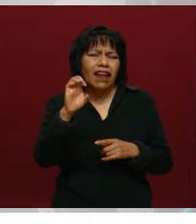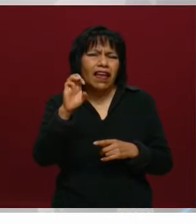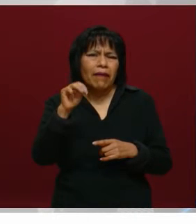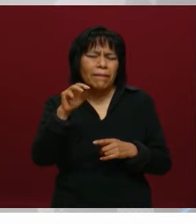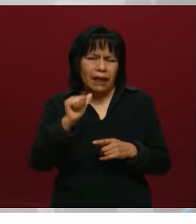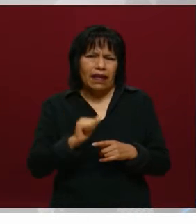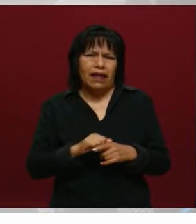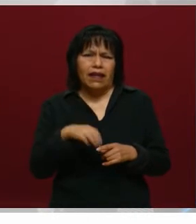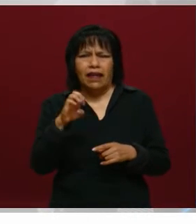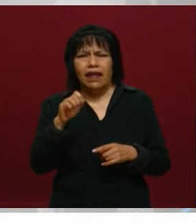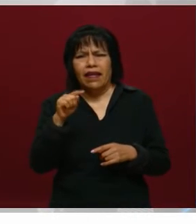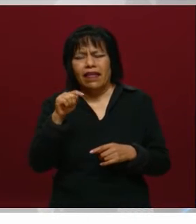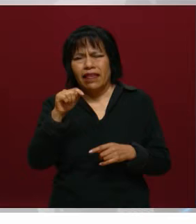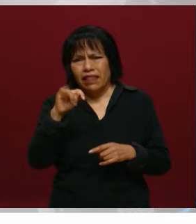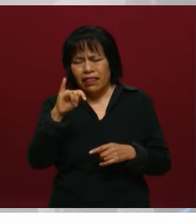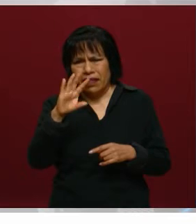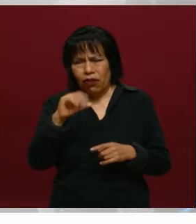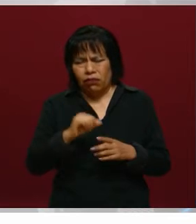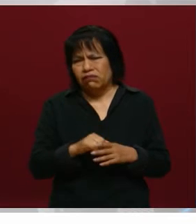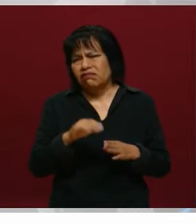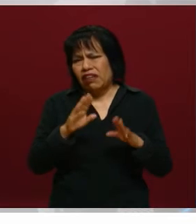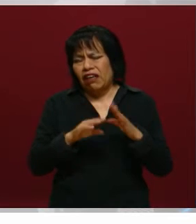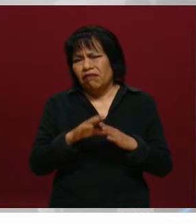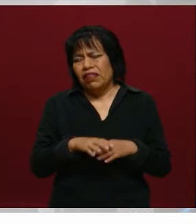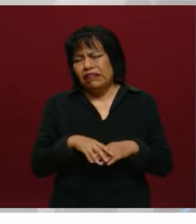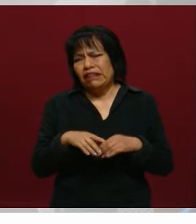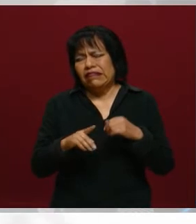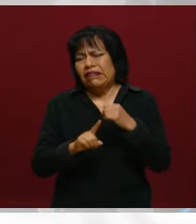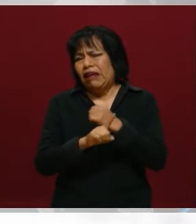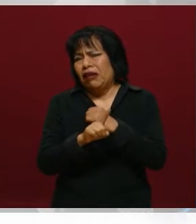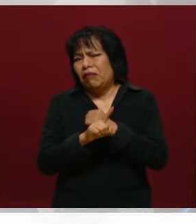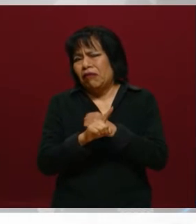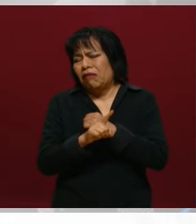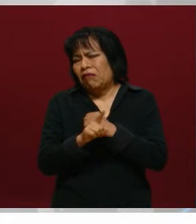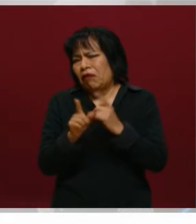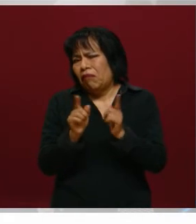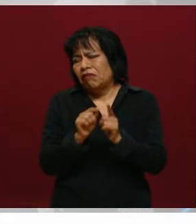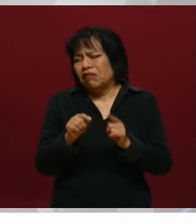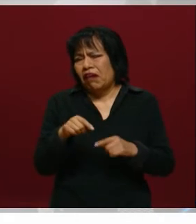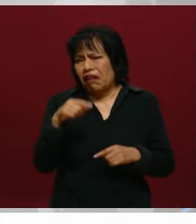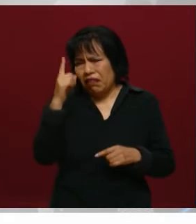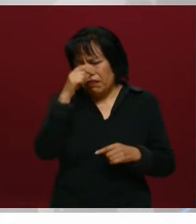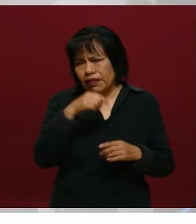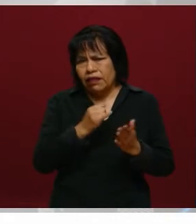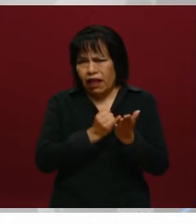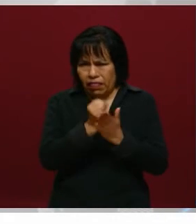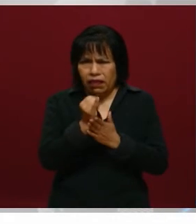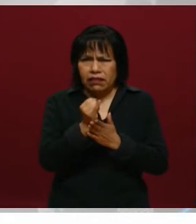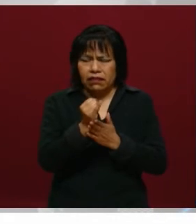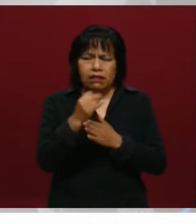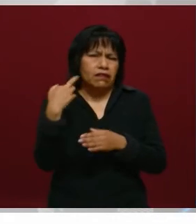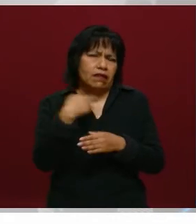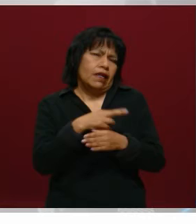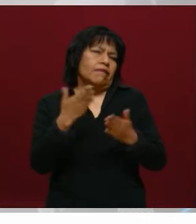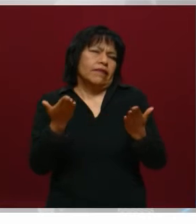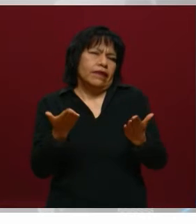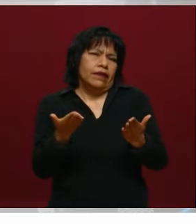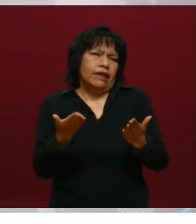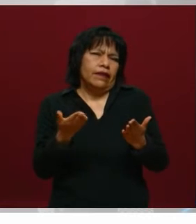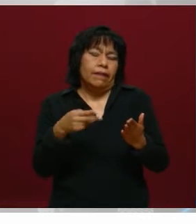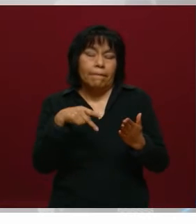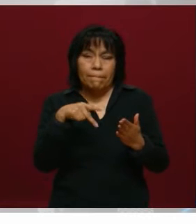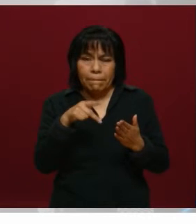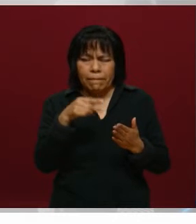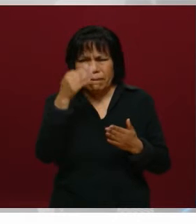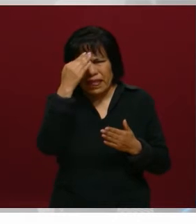a todas aquellas circunstancias conflictivas de la vida de las personas en las que se tiene que tomar una decisión práctica y se ha de formar